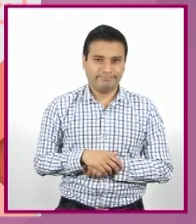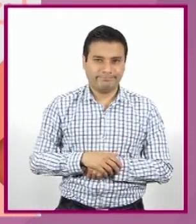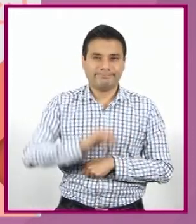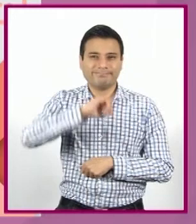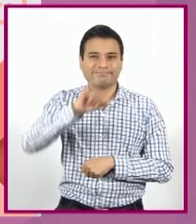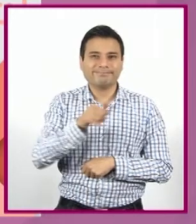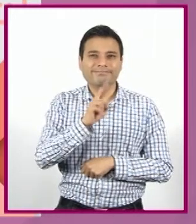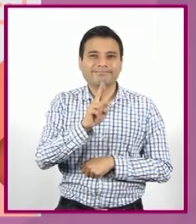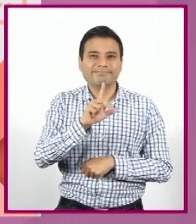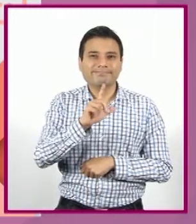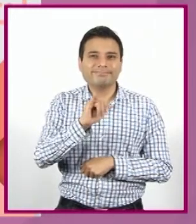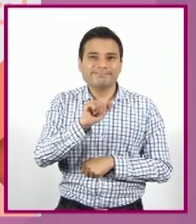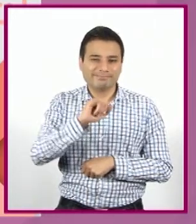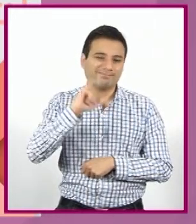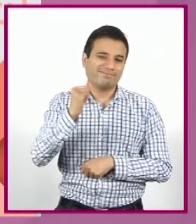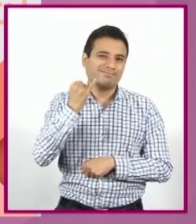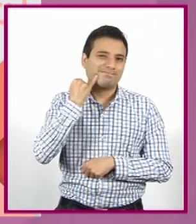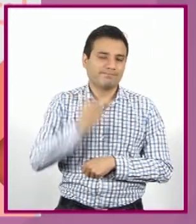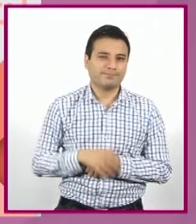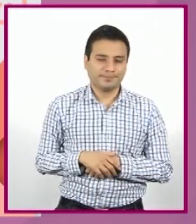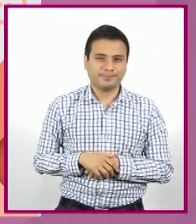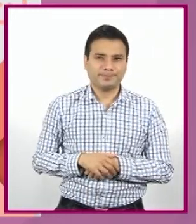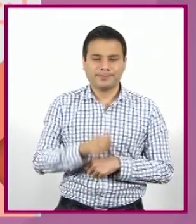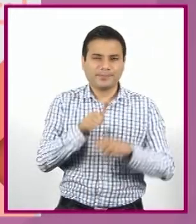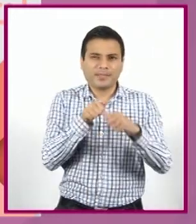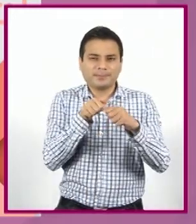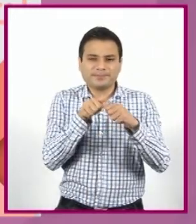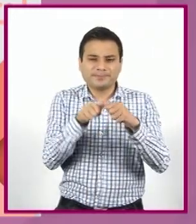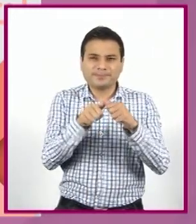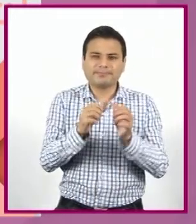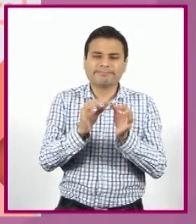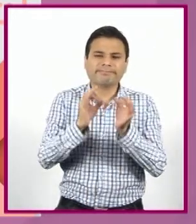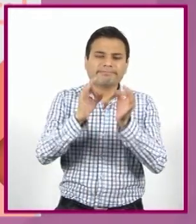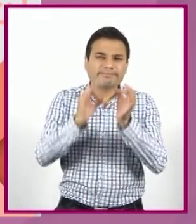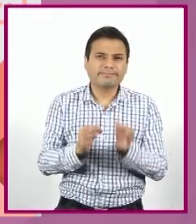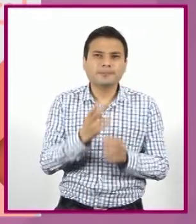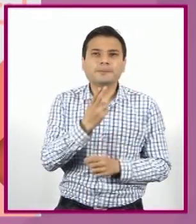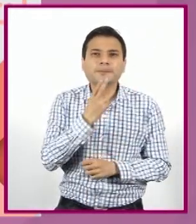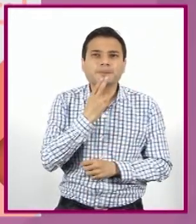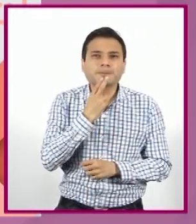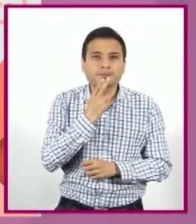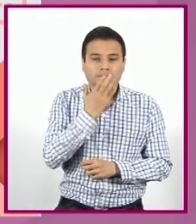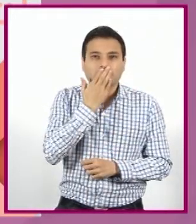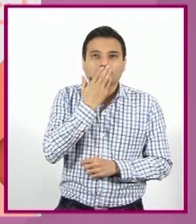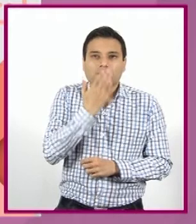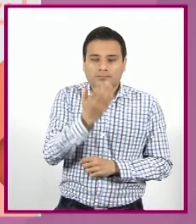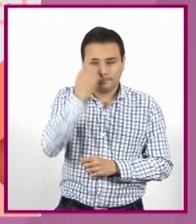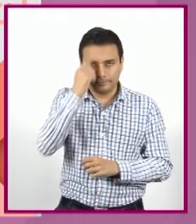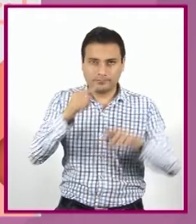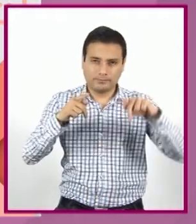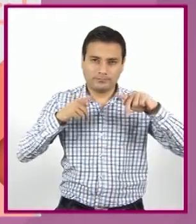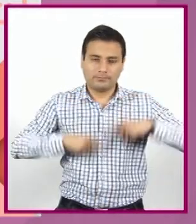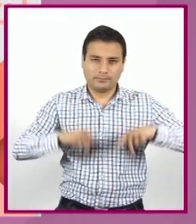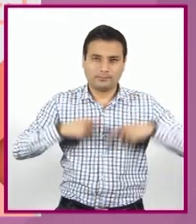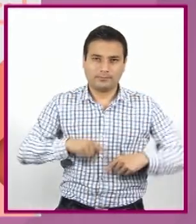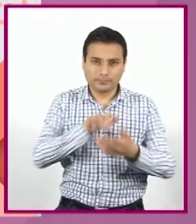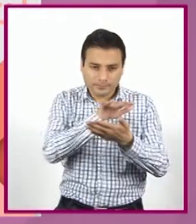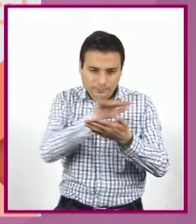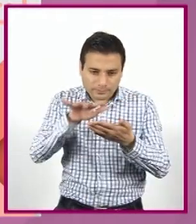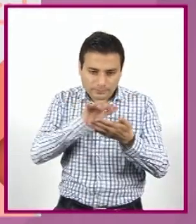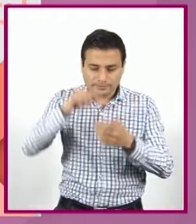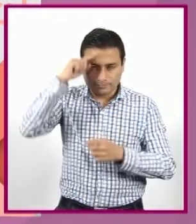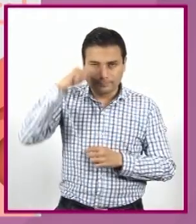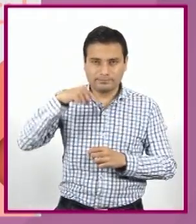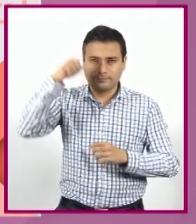Julia. La letra que se utilizó en la transcripción del cuento fue adecuada para una lectura fácil y clara, que